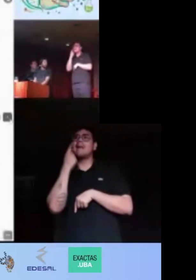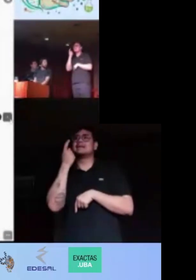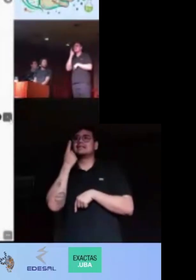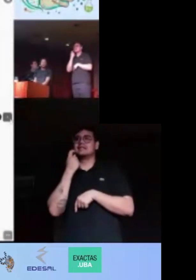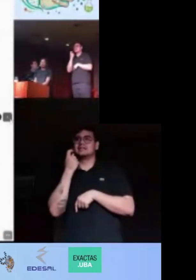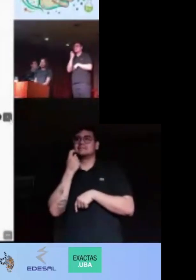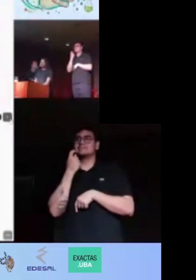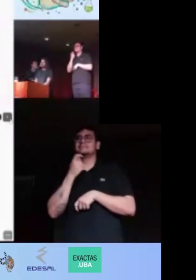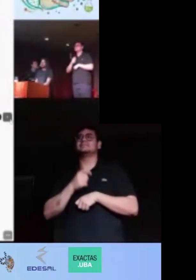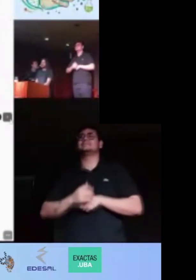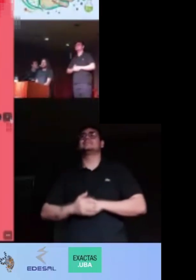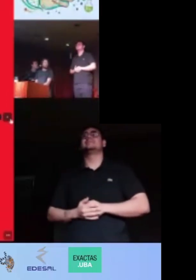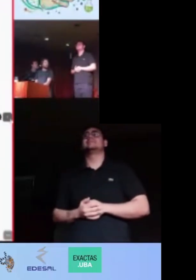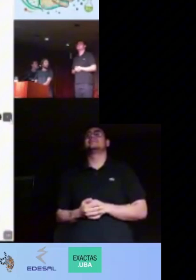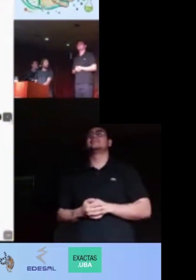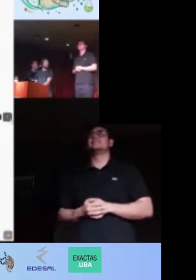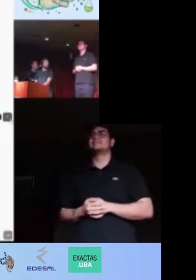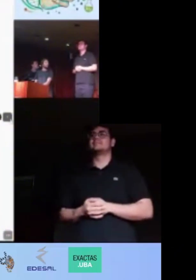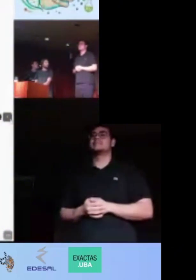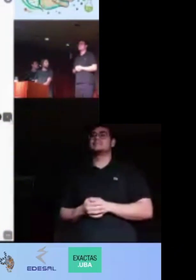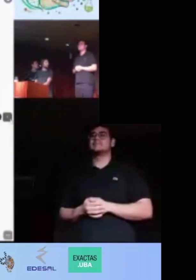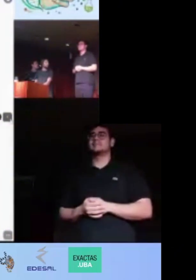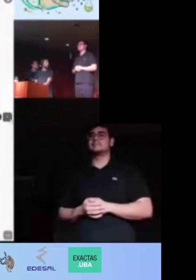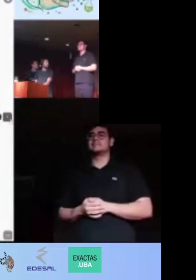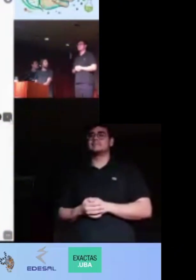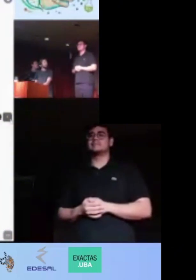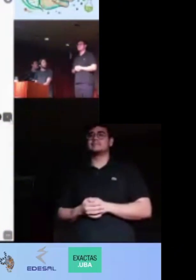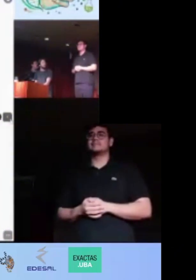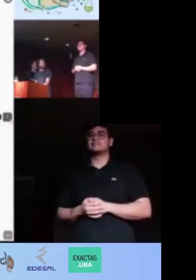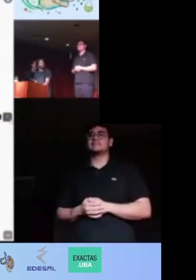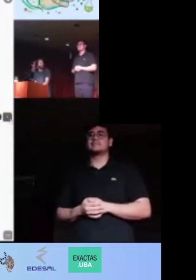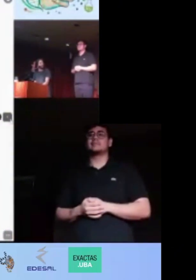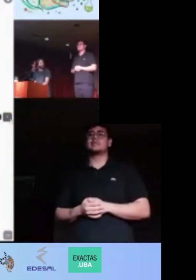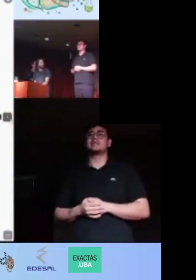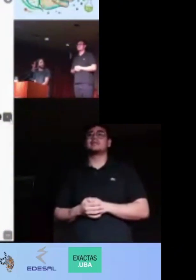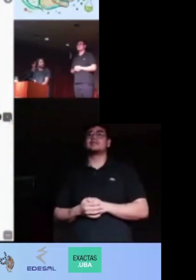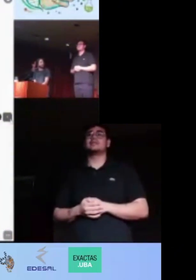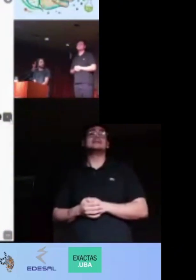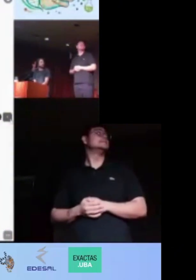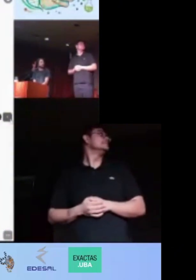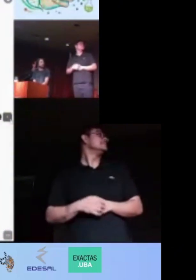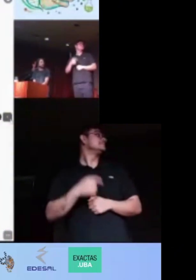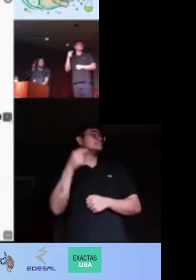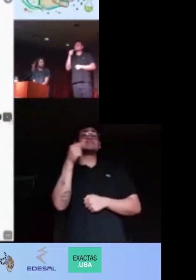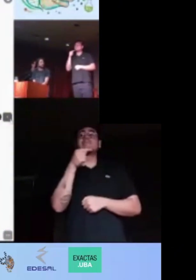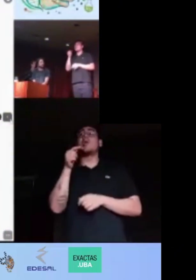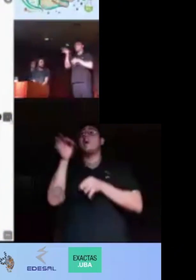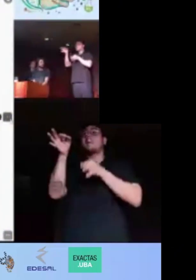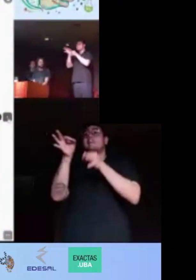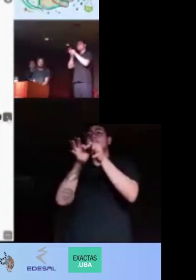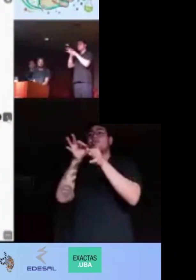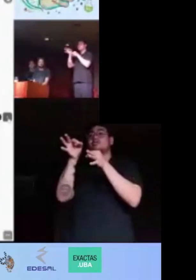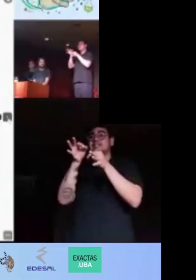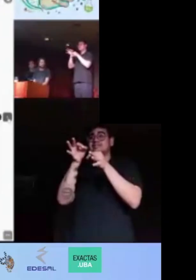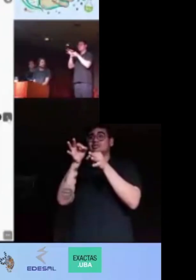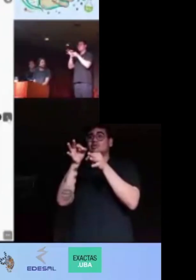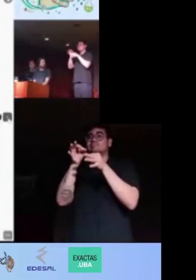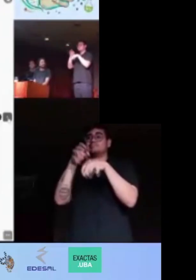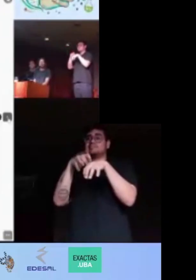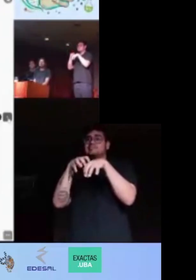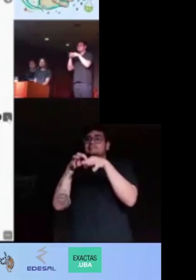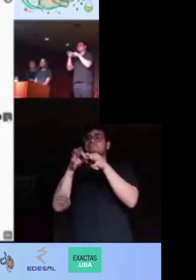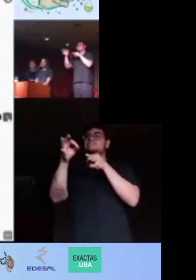Eh, eh, bueno, el proyecto de extensión Interés Social de la Universidad Nacional